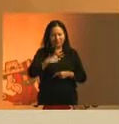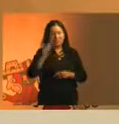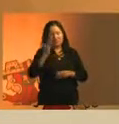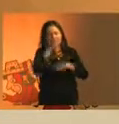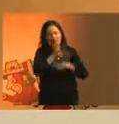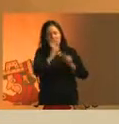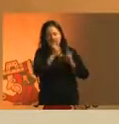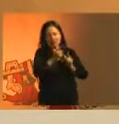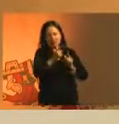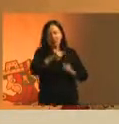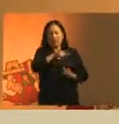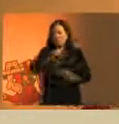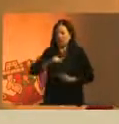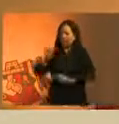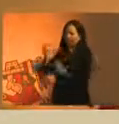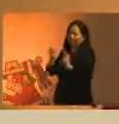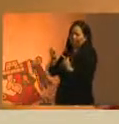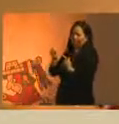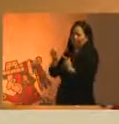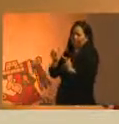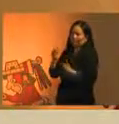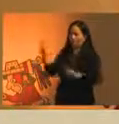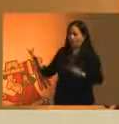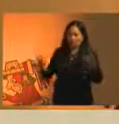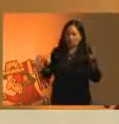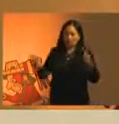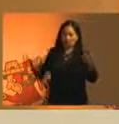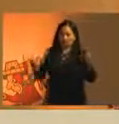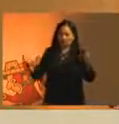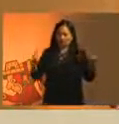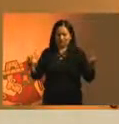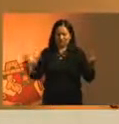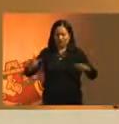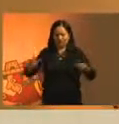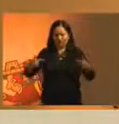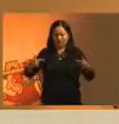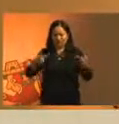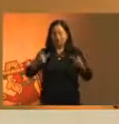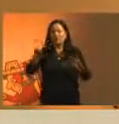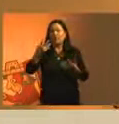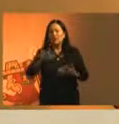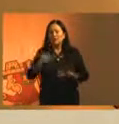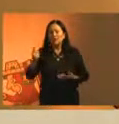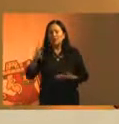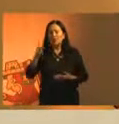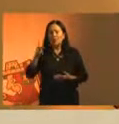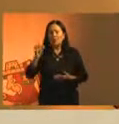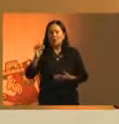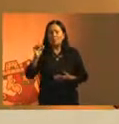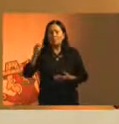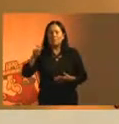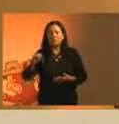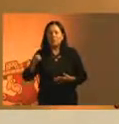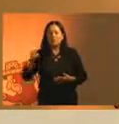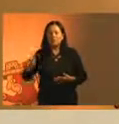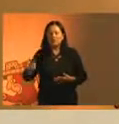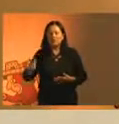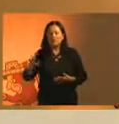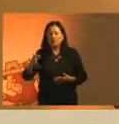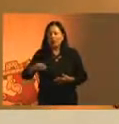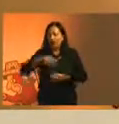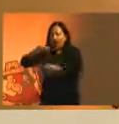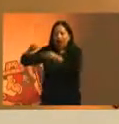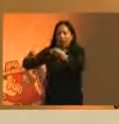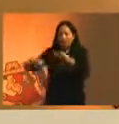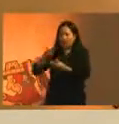era verdad porque le dieron armas los dos bandos le dieron armas y con las armas lo que hizo primo tapia fue armar a su pueblo